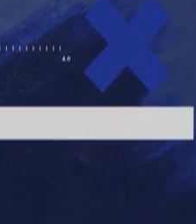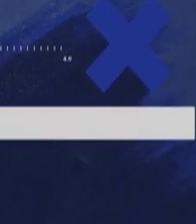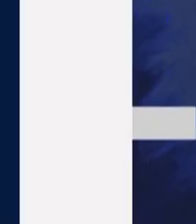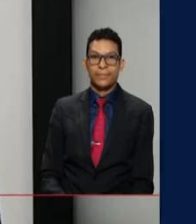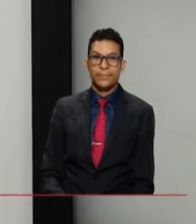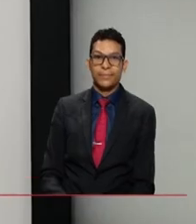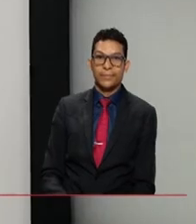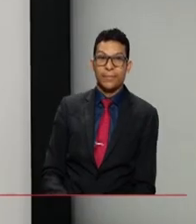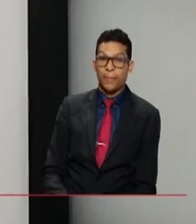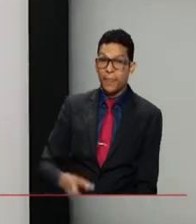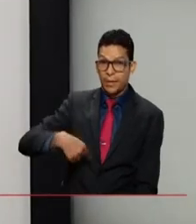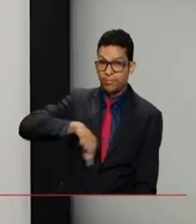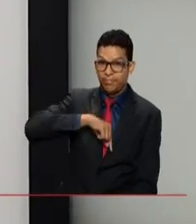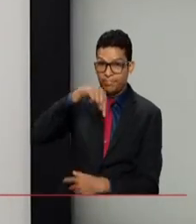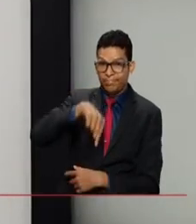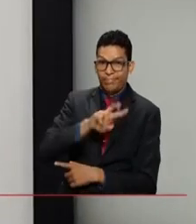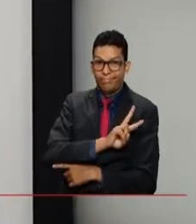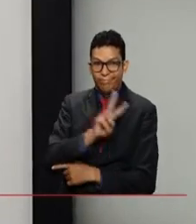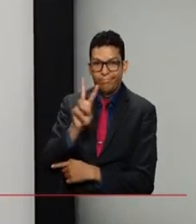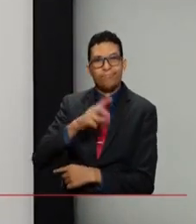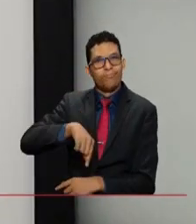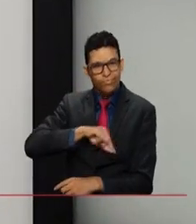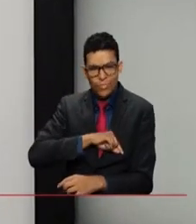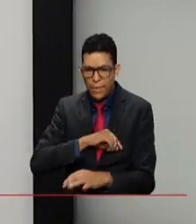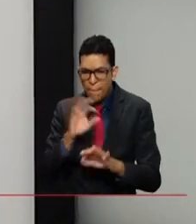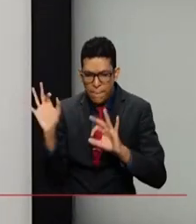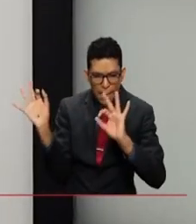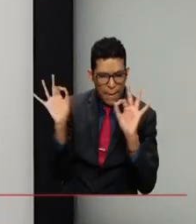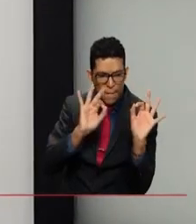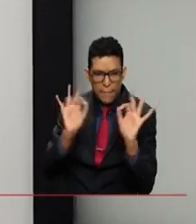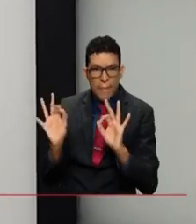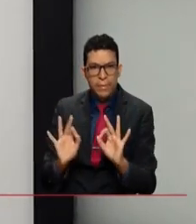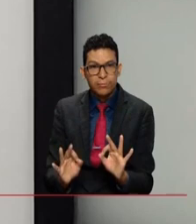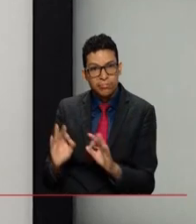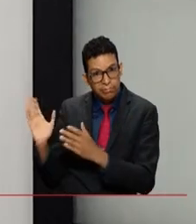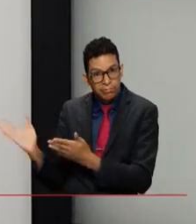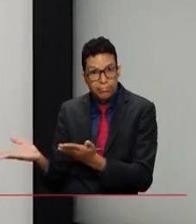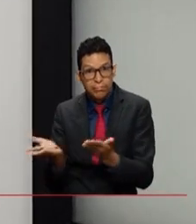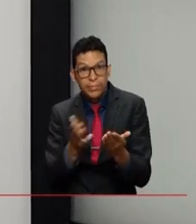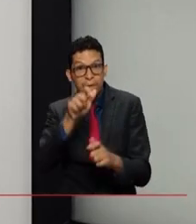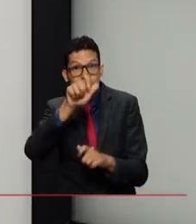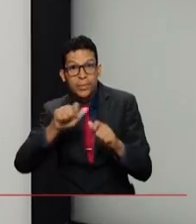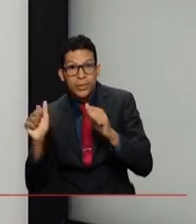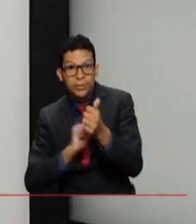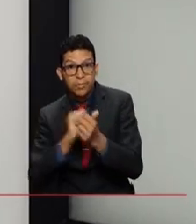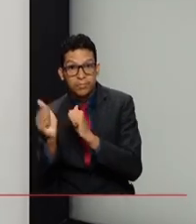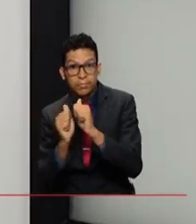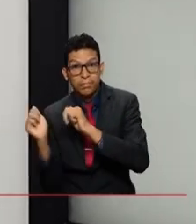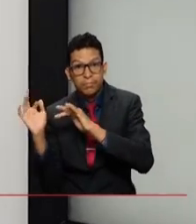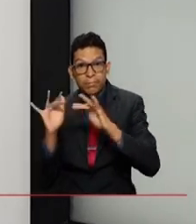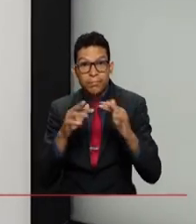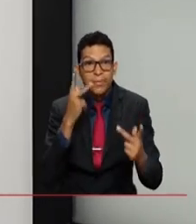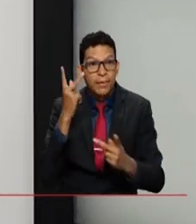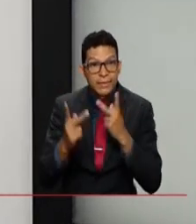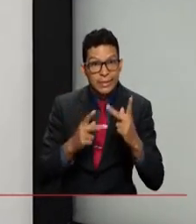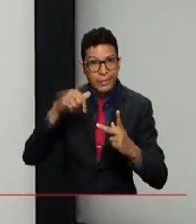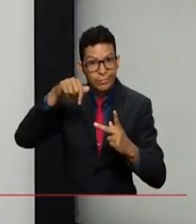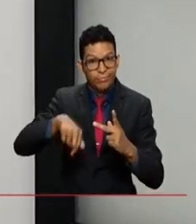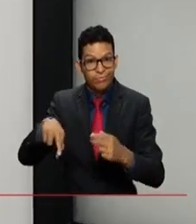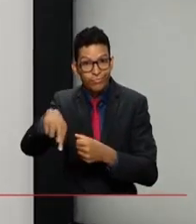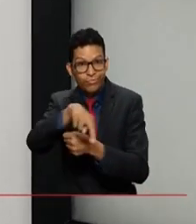decirles de aquí del valle del cauca que nos estamos preparando para atender de mejor manera los deportistas y visitantes que vamos a tener en nuestra región